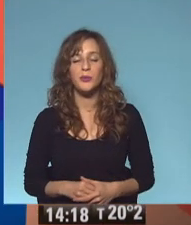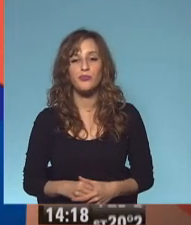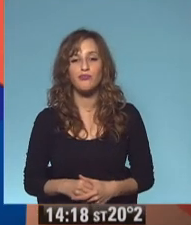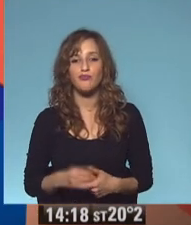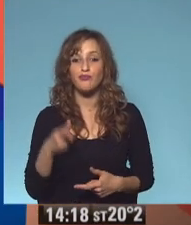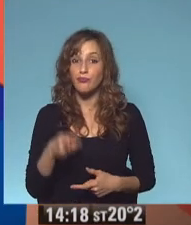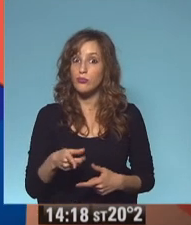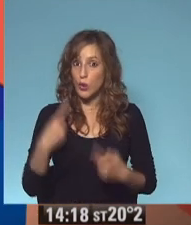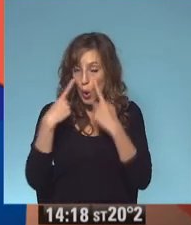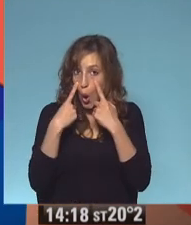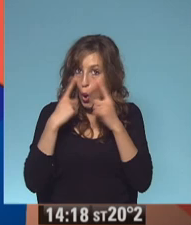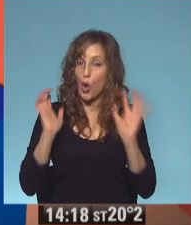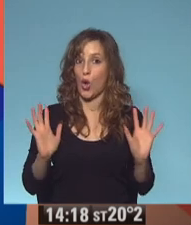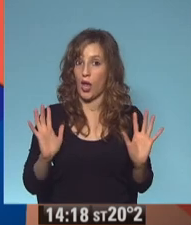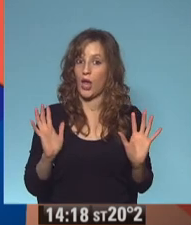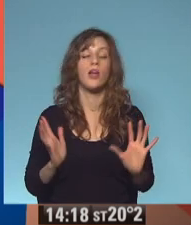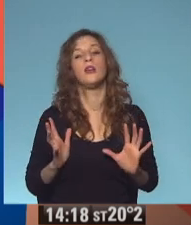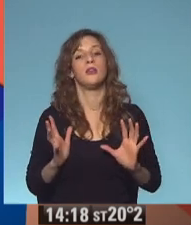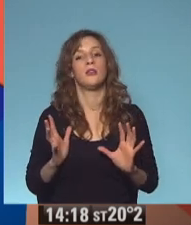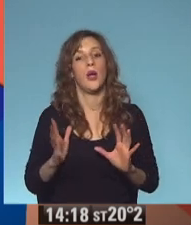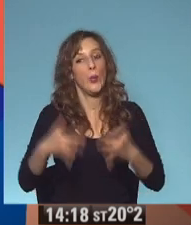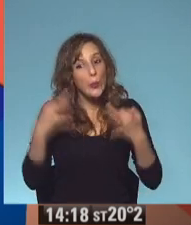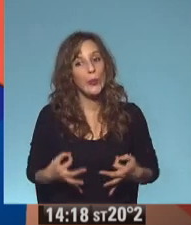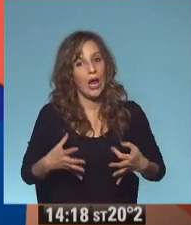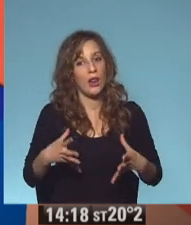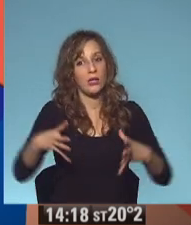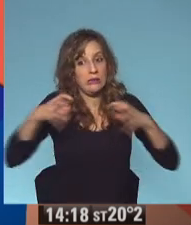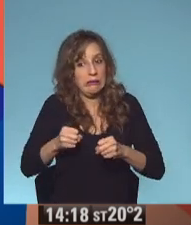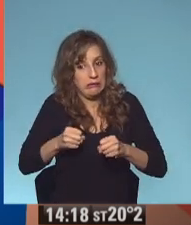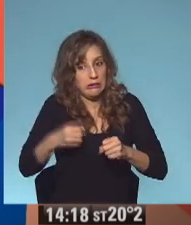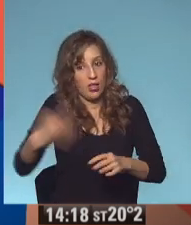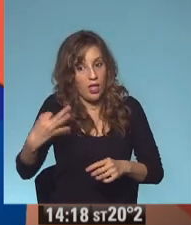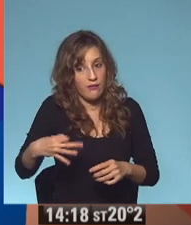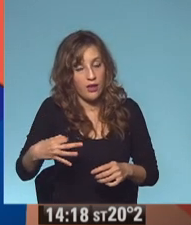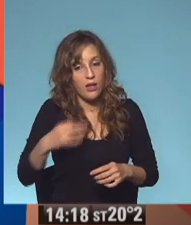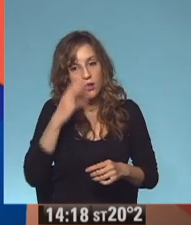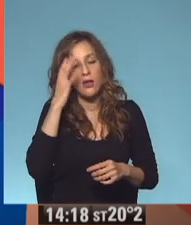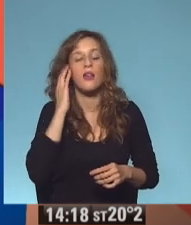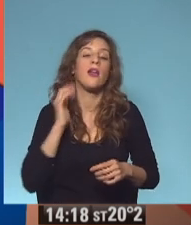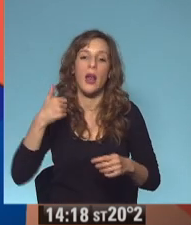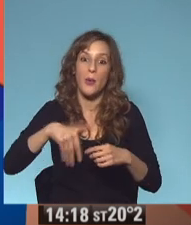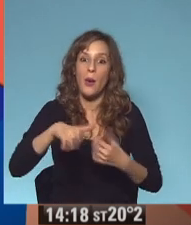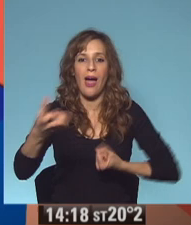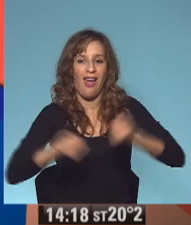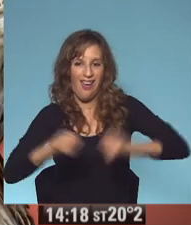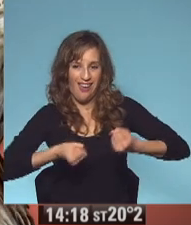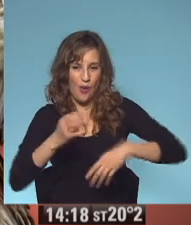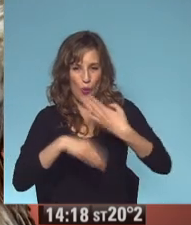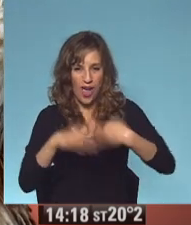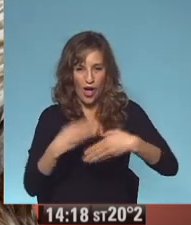Agárrate fuerte, Alterio, ¿eh? ¿Agarrarme? ¿Por? ¡A girar!